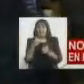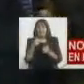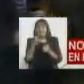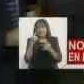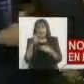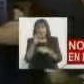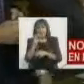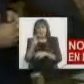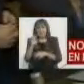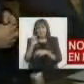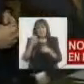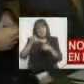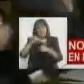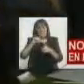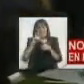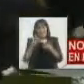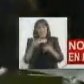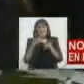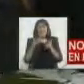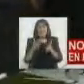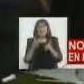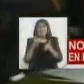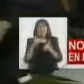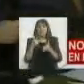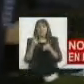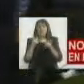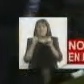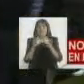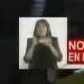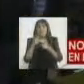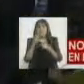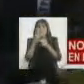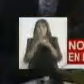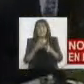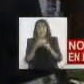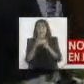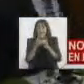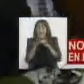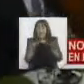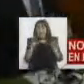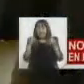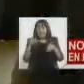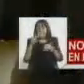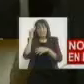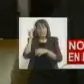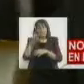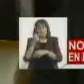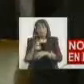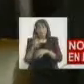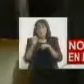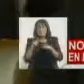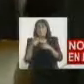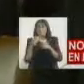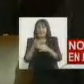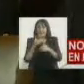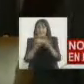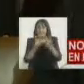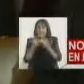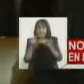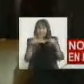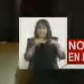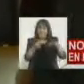las organizaciones ambientalistas, las convenciones multilaterales de expertos, vayan y visiten el